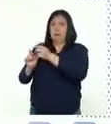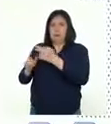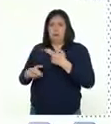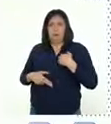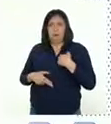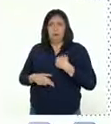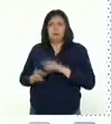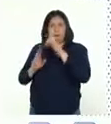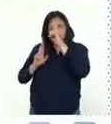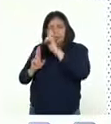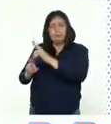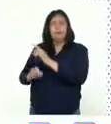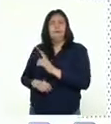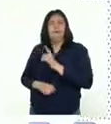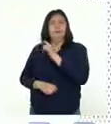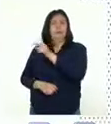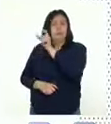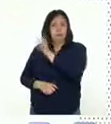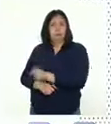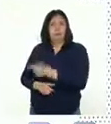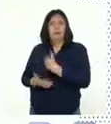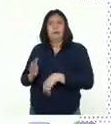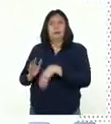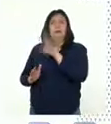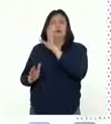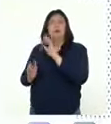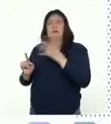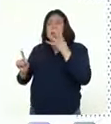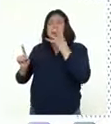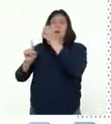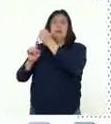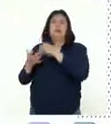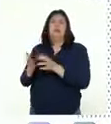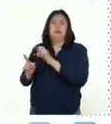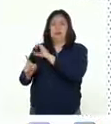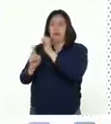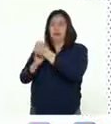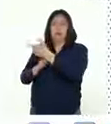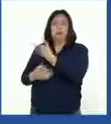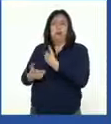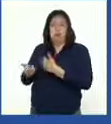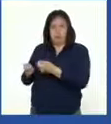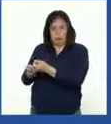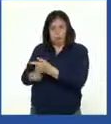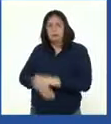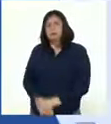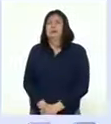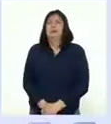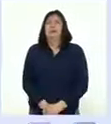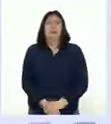persona humana y el respeto de su dignidad son el fin supremo de la sociedad y del Estado.